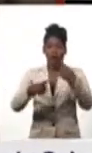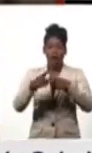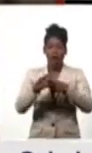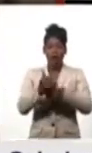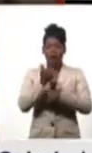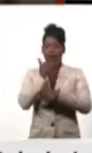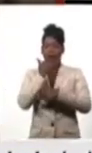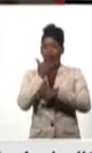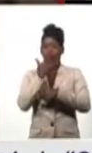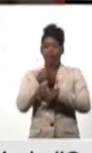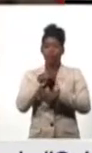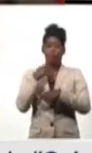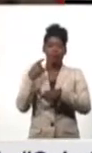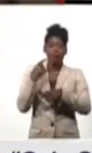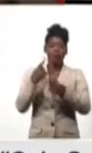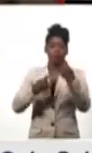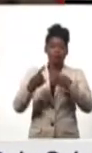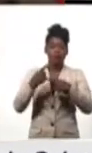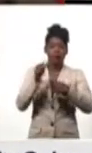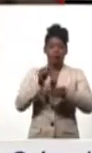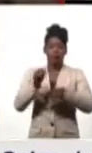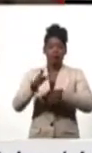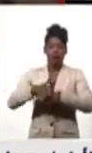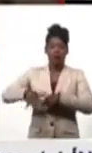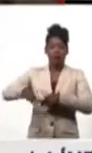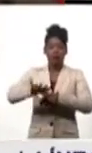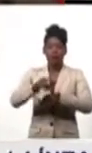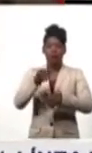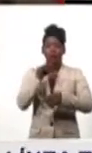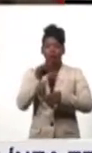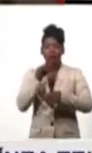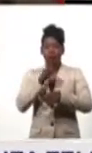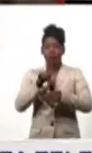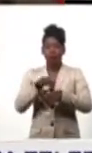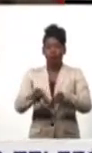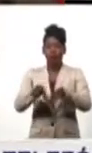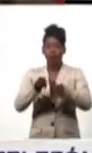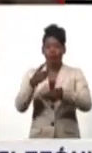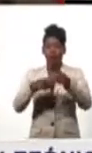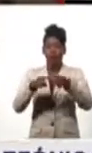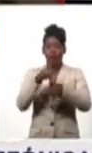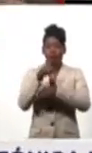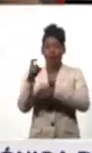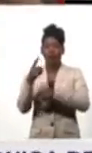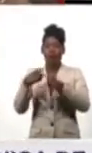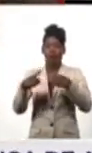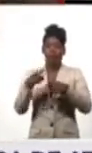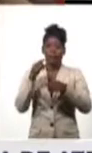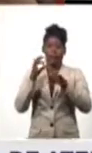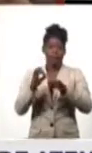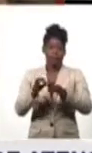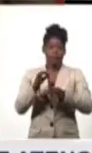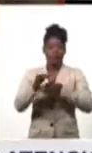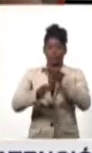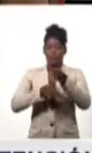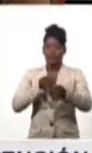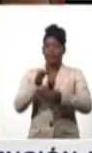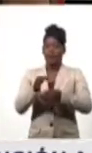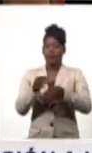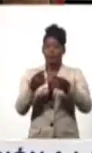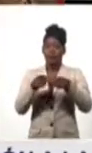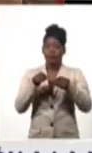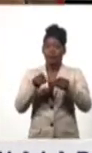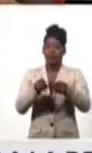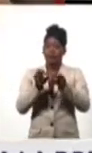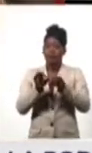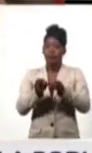la pérdida de todas las especies de la flora y la fauna de ese cuerpo de agua, se mueren los peces, etcétera. Pero ha sido recurrente las imágenes